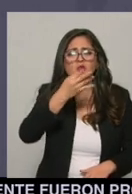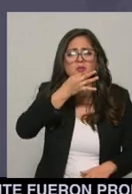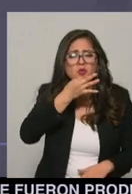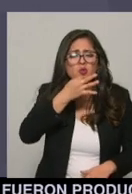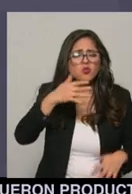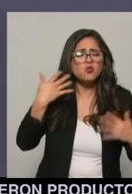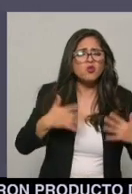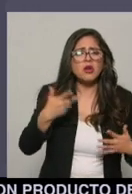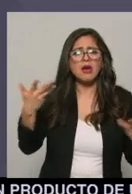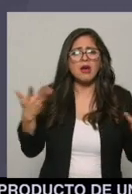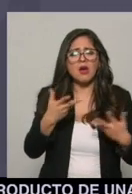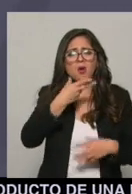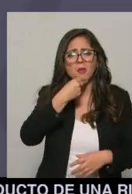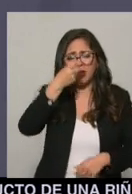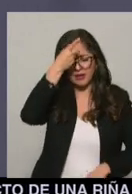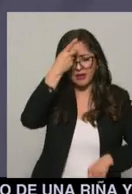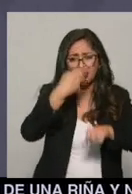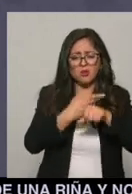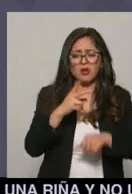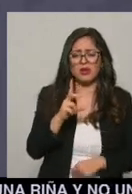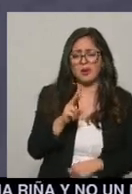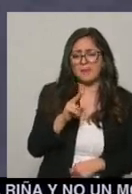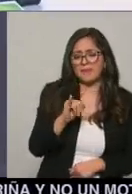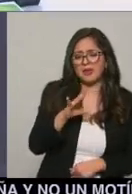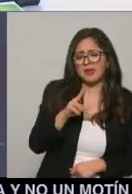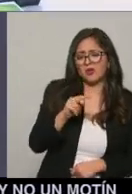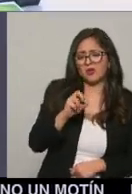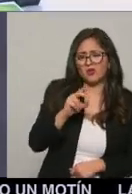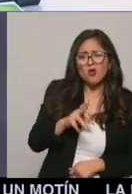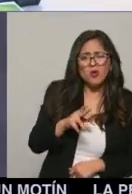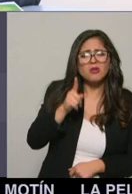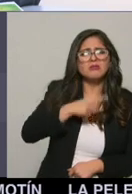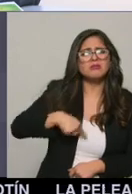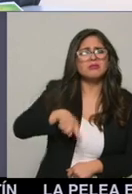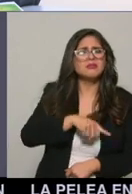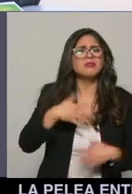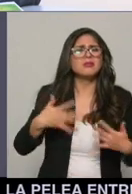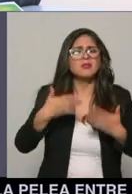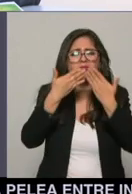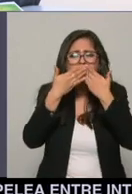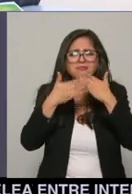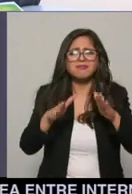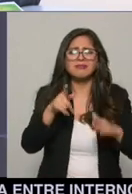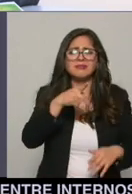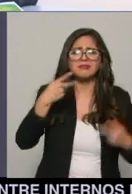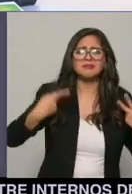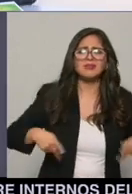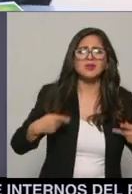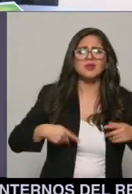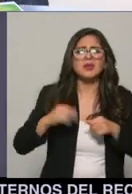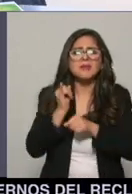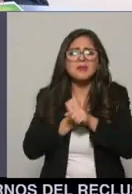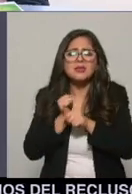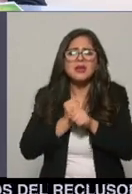que lo dirige Víctor Mariña. Aborda todo lo que descubrió un grupo de investigadores y buzos dirigidos por el